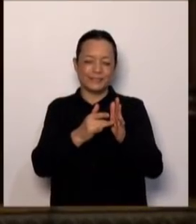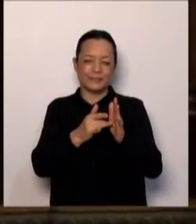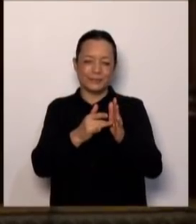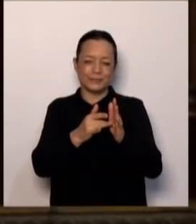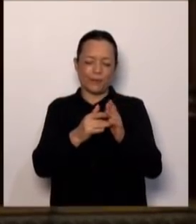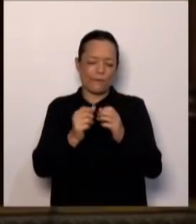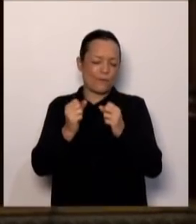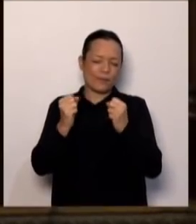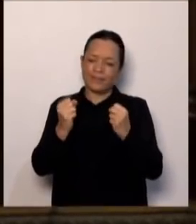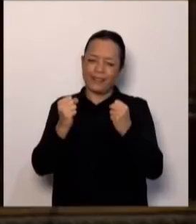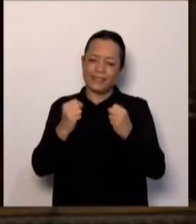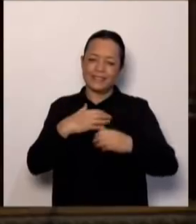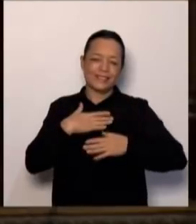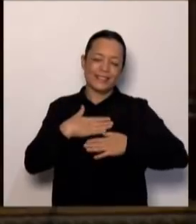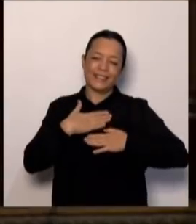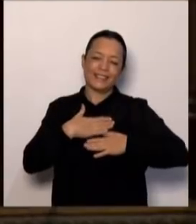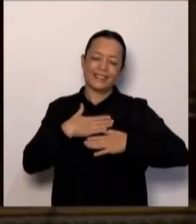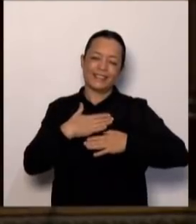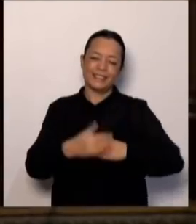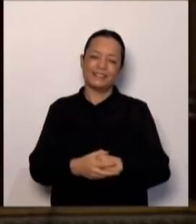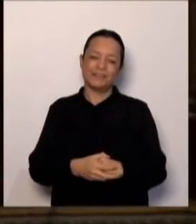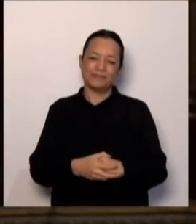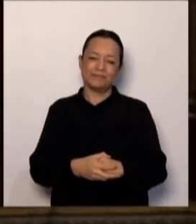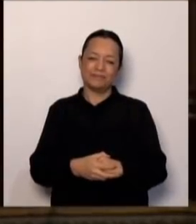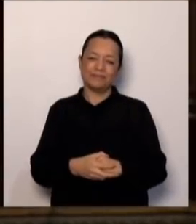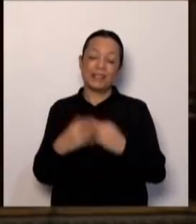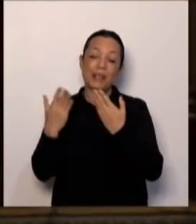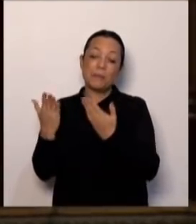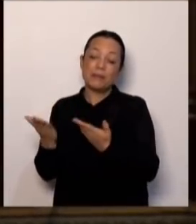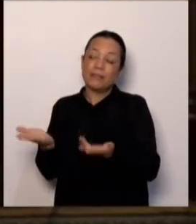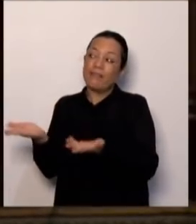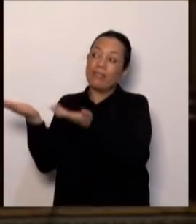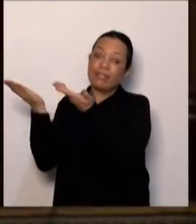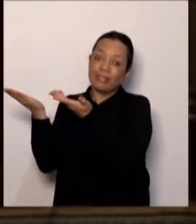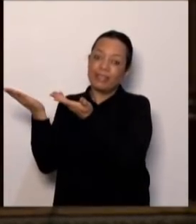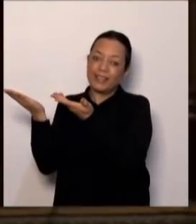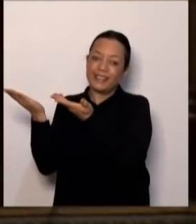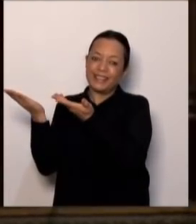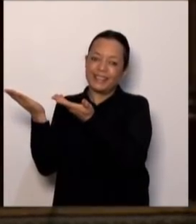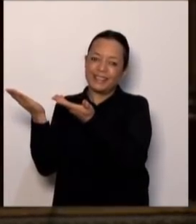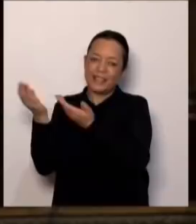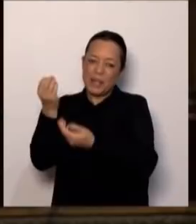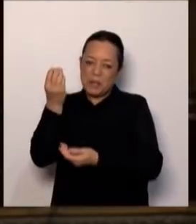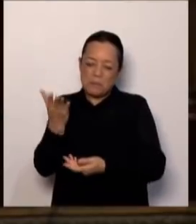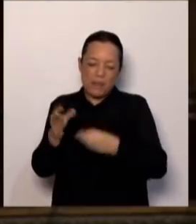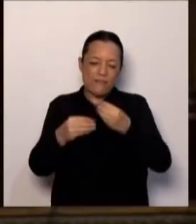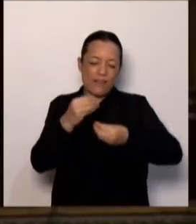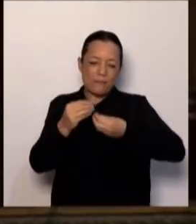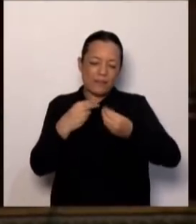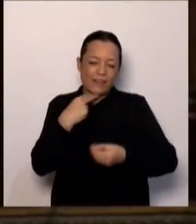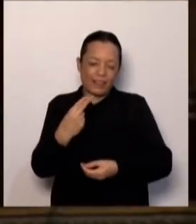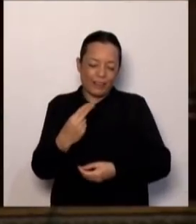su fortaleza, su alegría y su capacidad de entrega en bien de la familia y de los